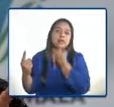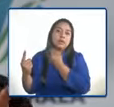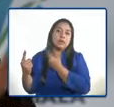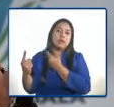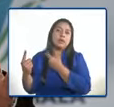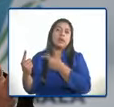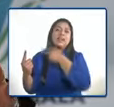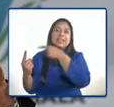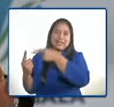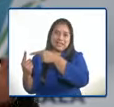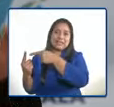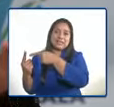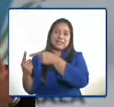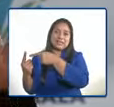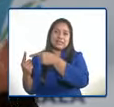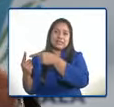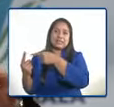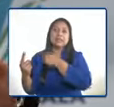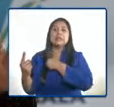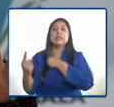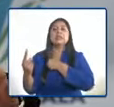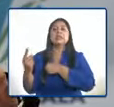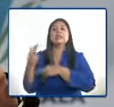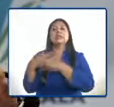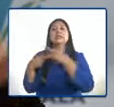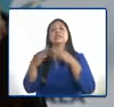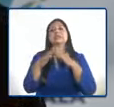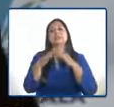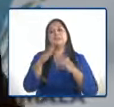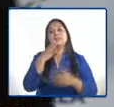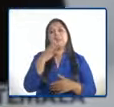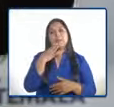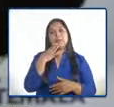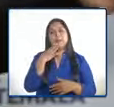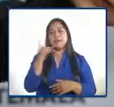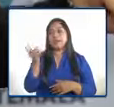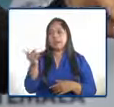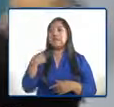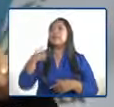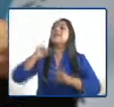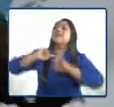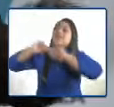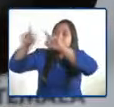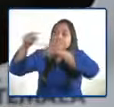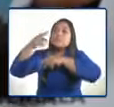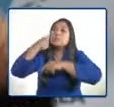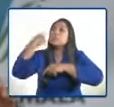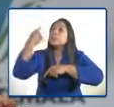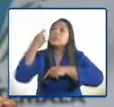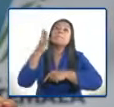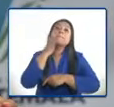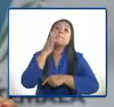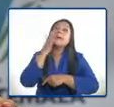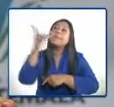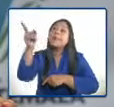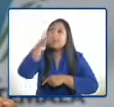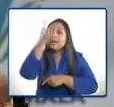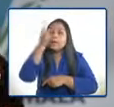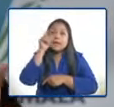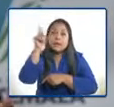que él quería regresar con su mamá y que él iba a ir a buscar a su mamá ahorita donde estaba